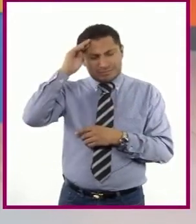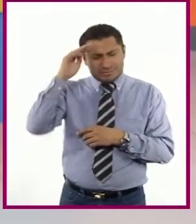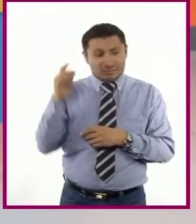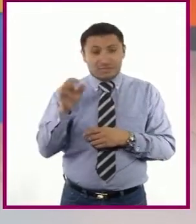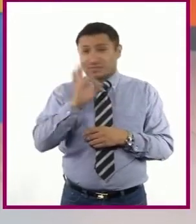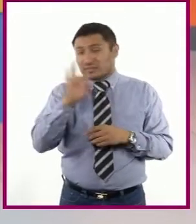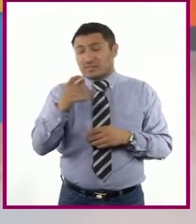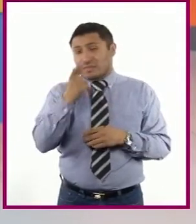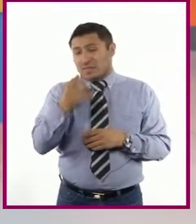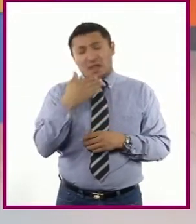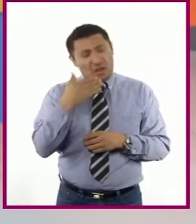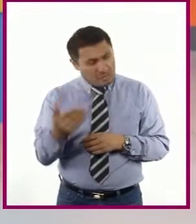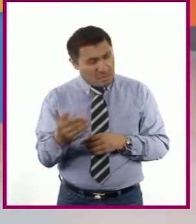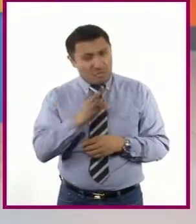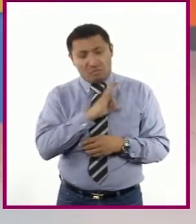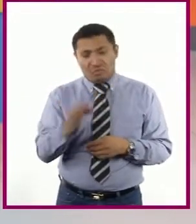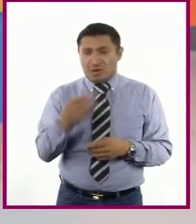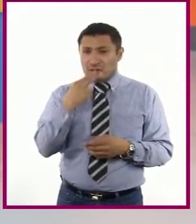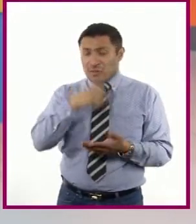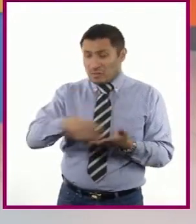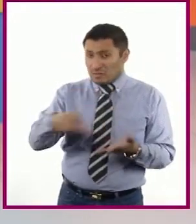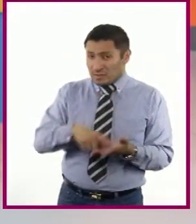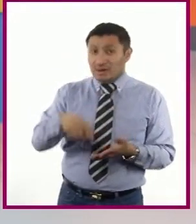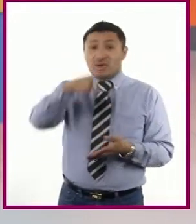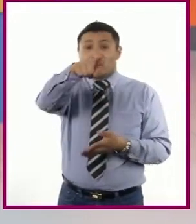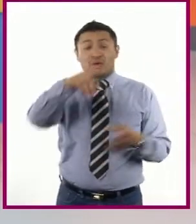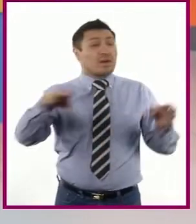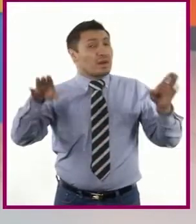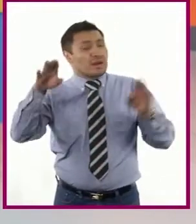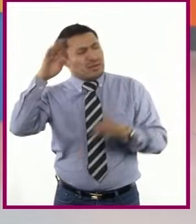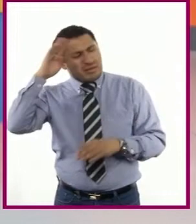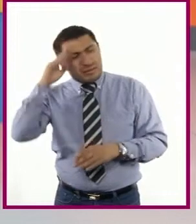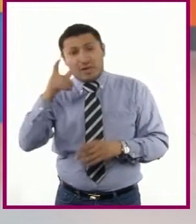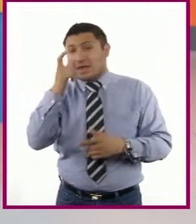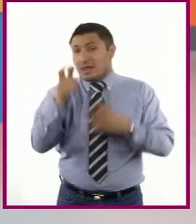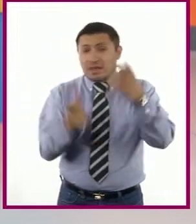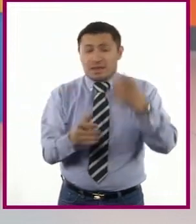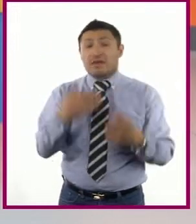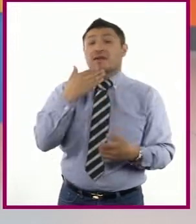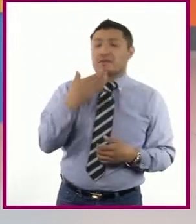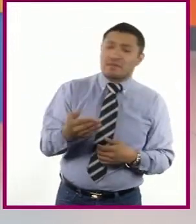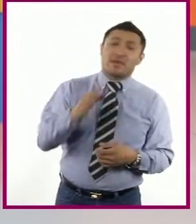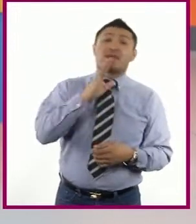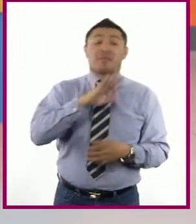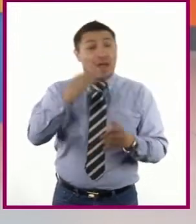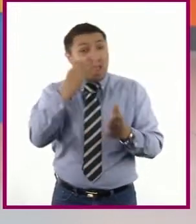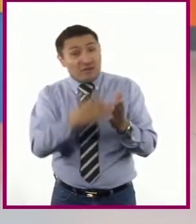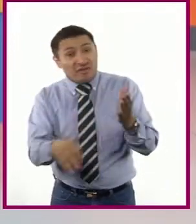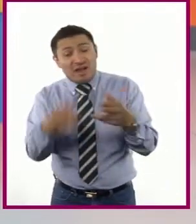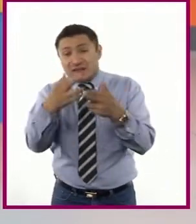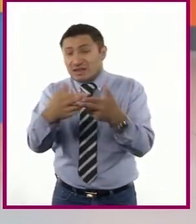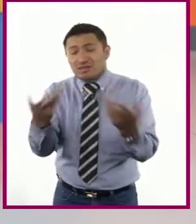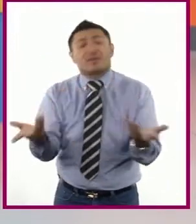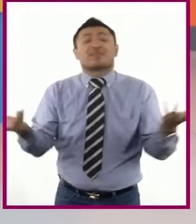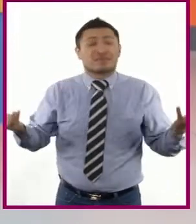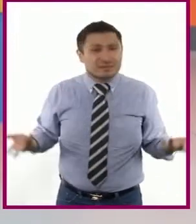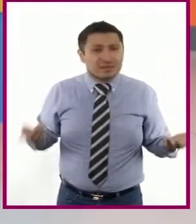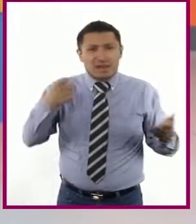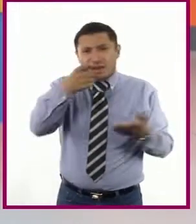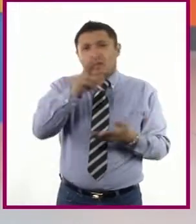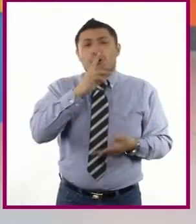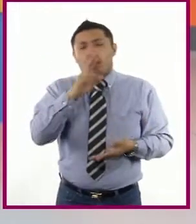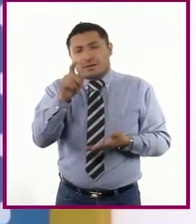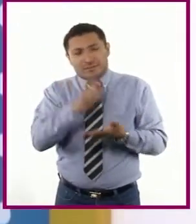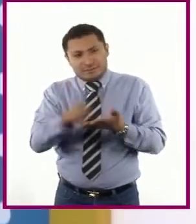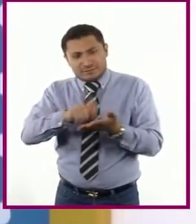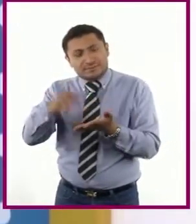presupuesto que tienen. Allí en casa, ¿piensan que el presupuesto es suficiente? ¿Por qué? Registren sus respuestas en sus